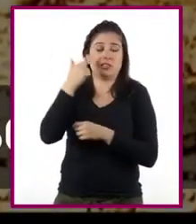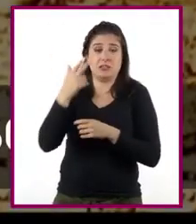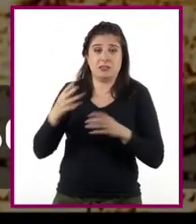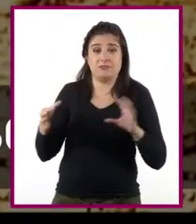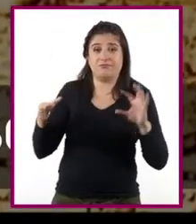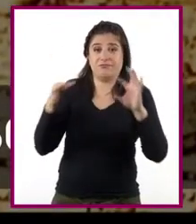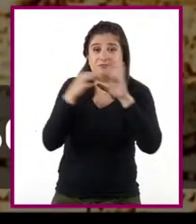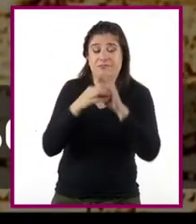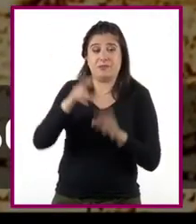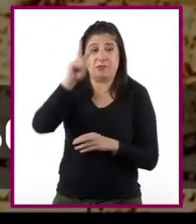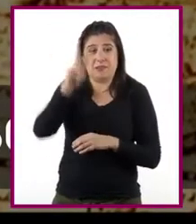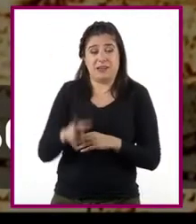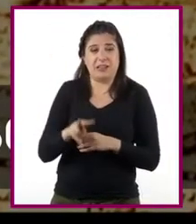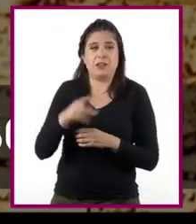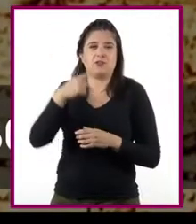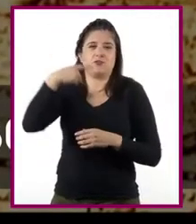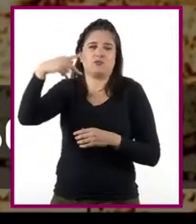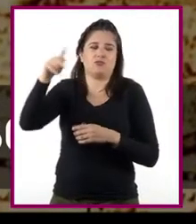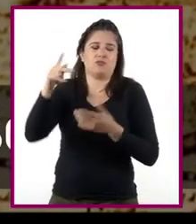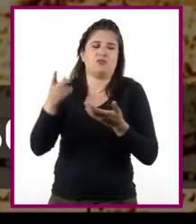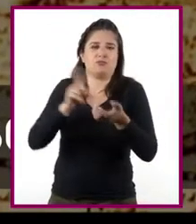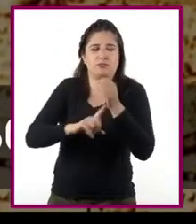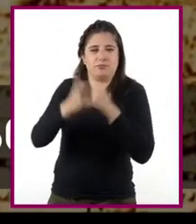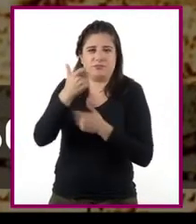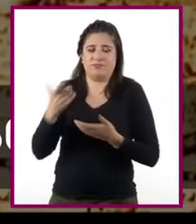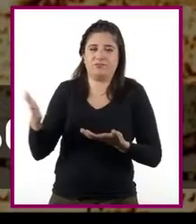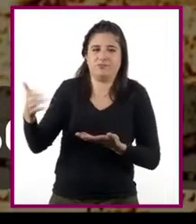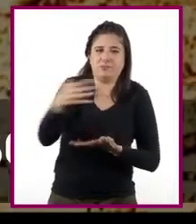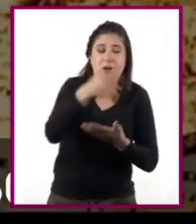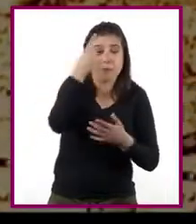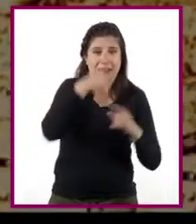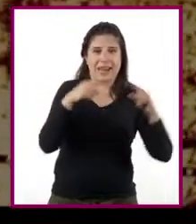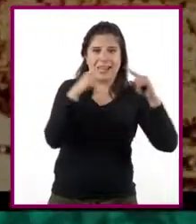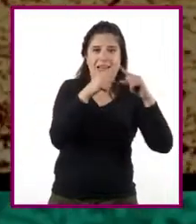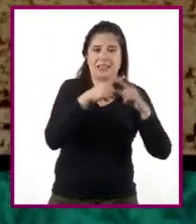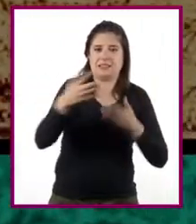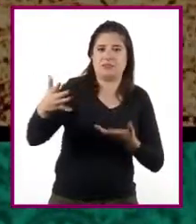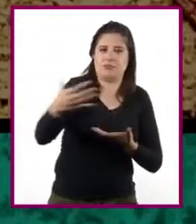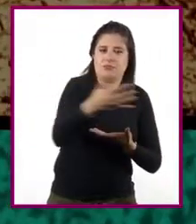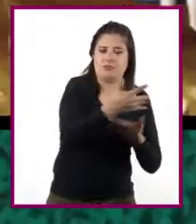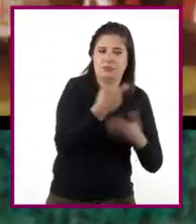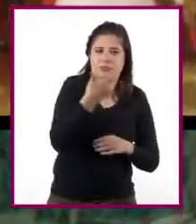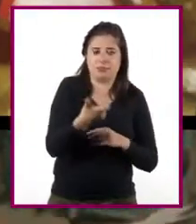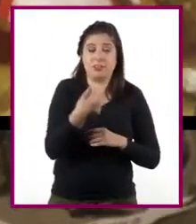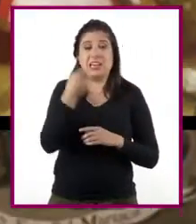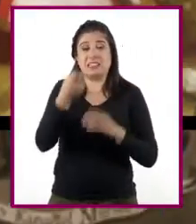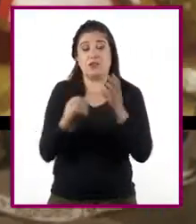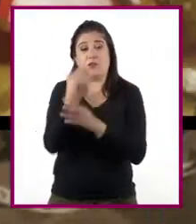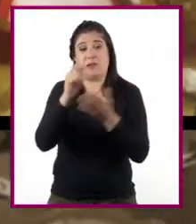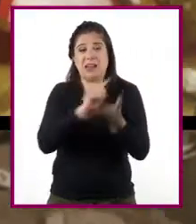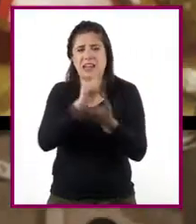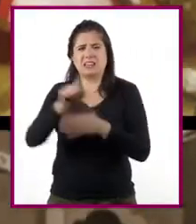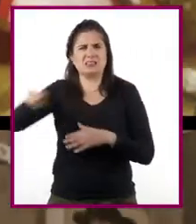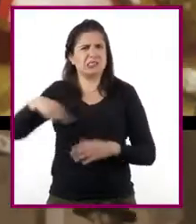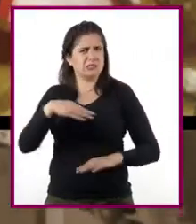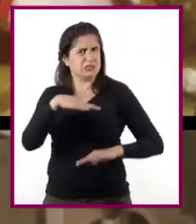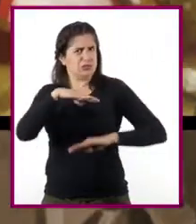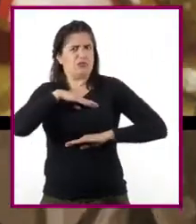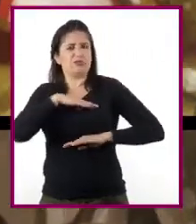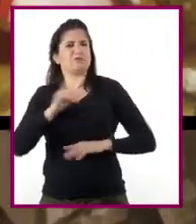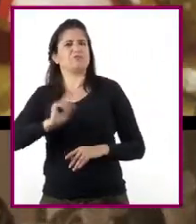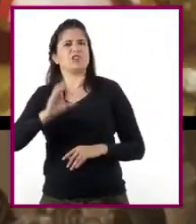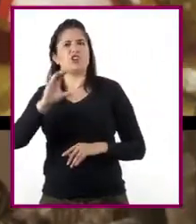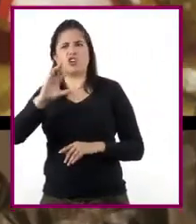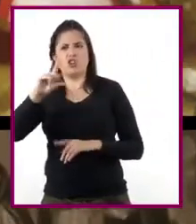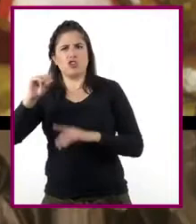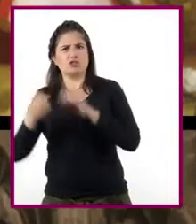de vales reales para obtener recursos por parte de la Iglesia. Las reformas provocaron inconformidad entre los criollos